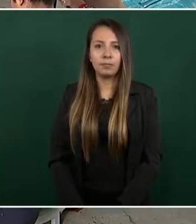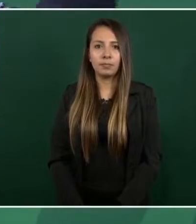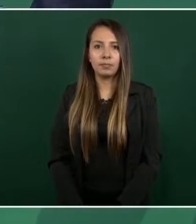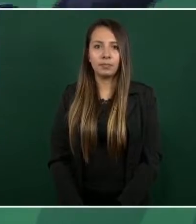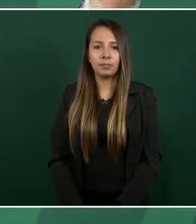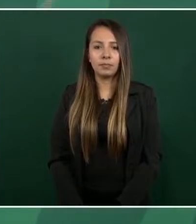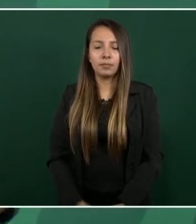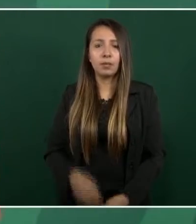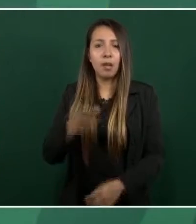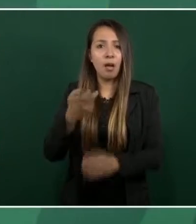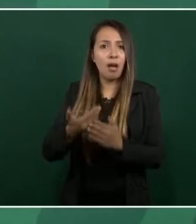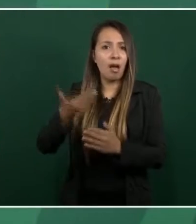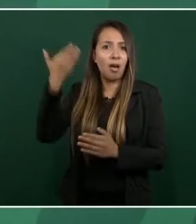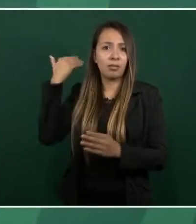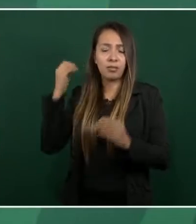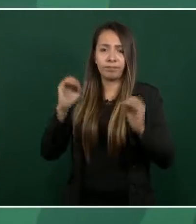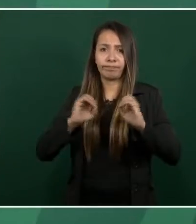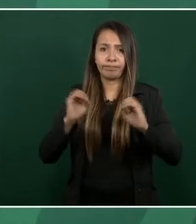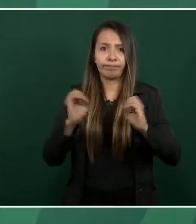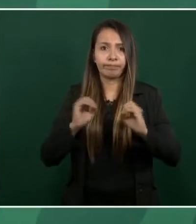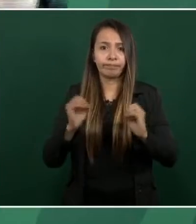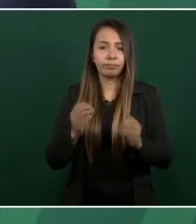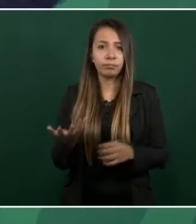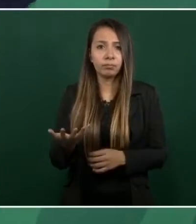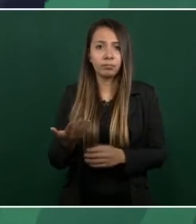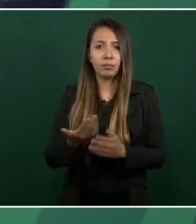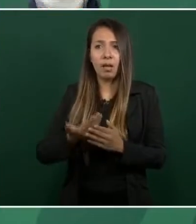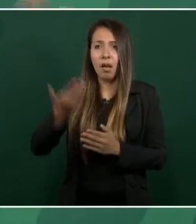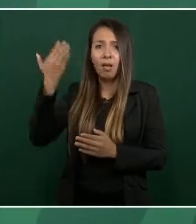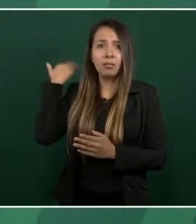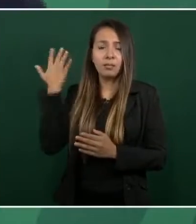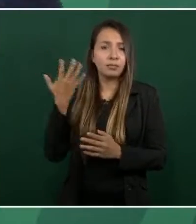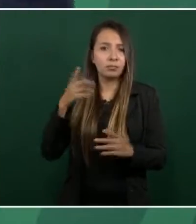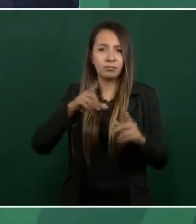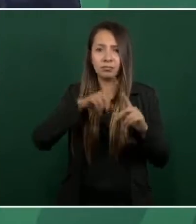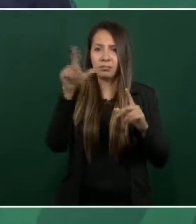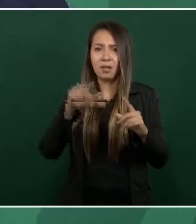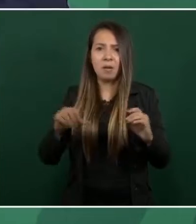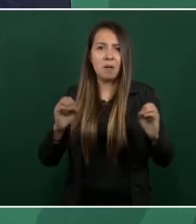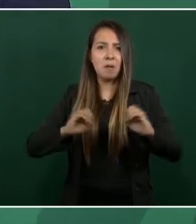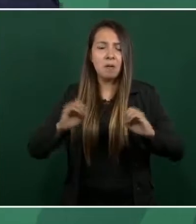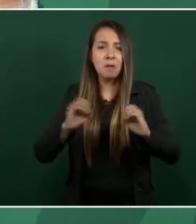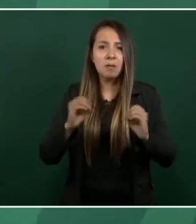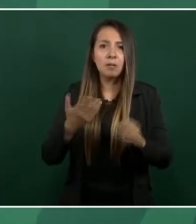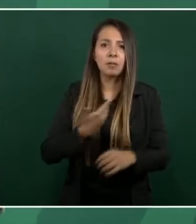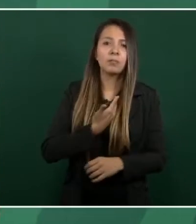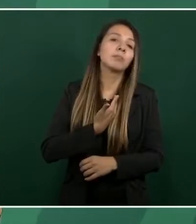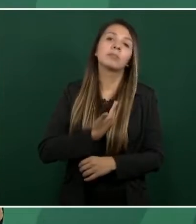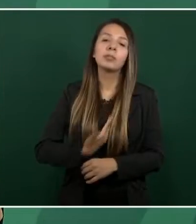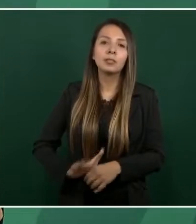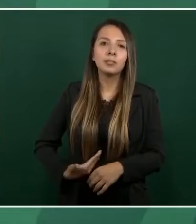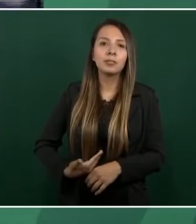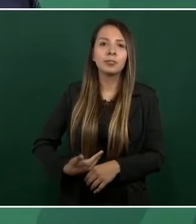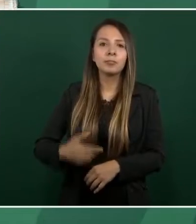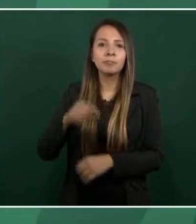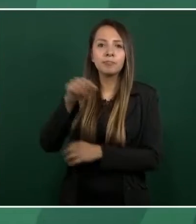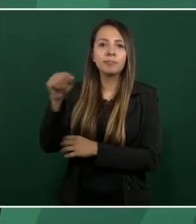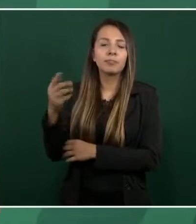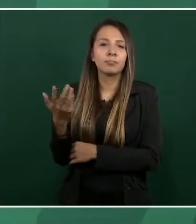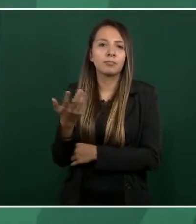Esto no se hacía antes. No se hacía a nivel federal, los presidentes, ni modo que